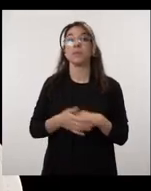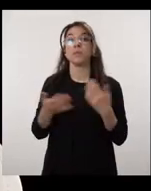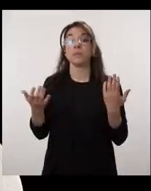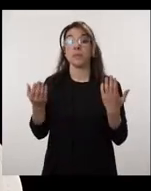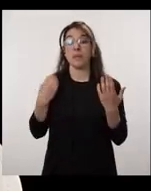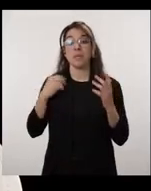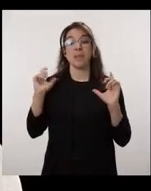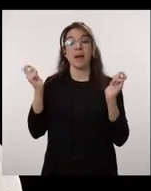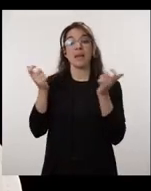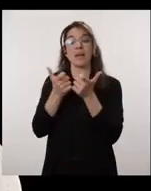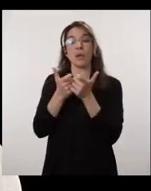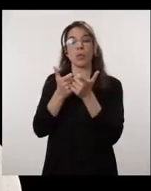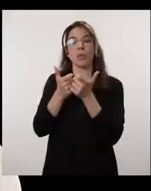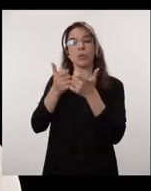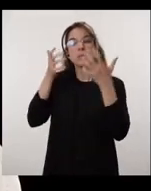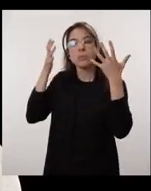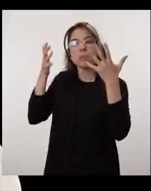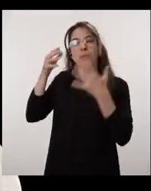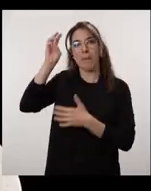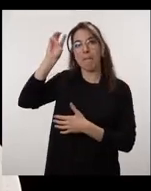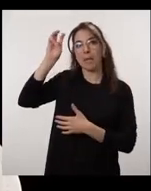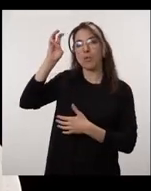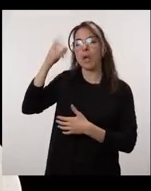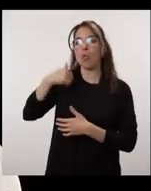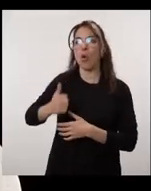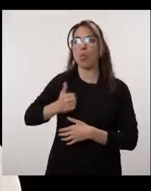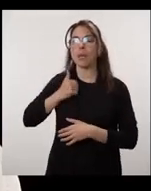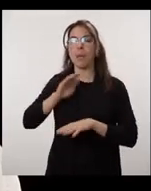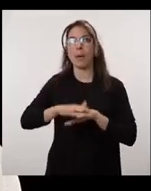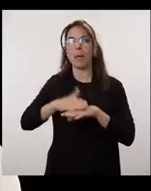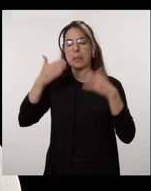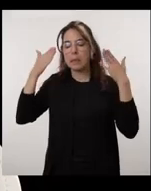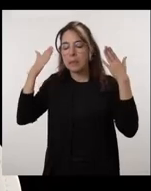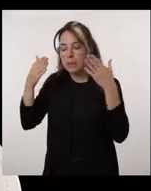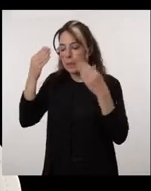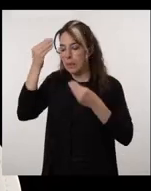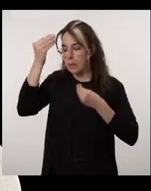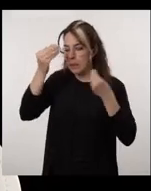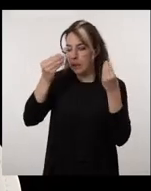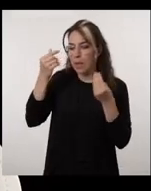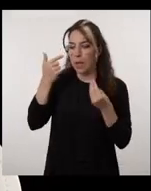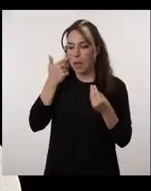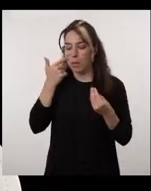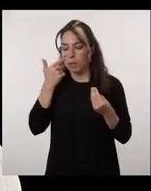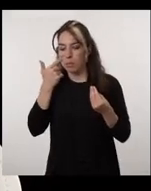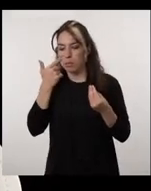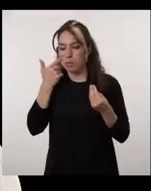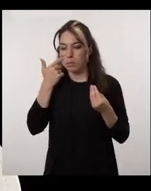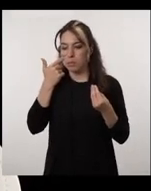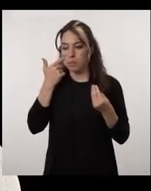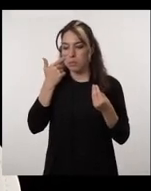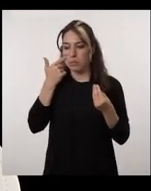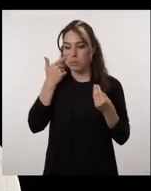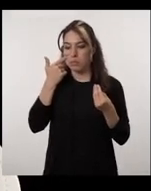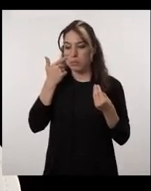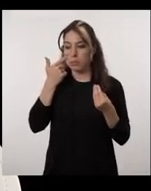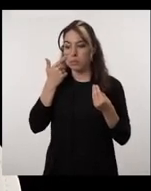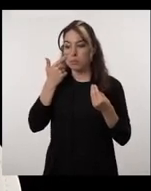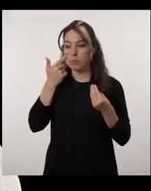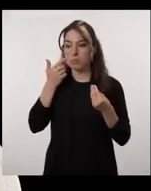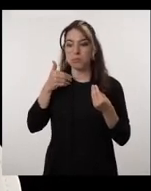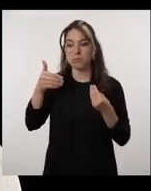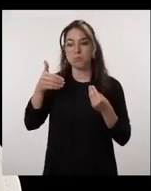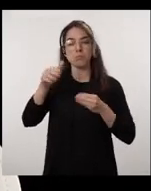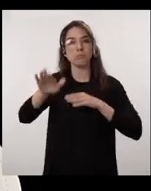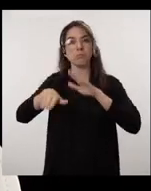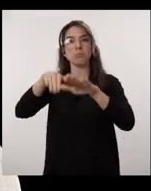son una oportunidad para ayudarse a centrar y reflexionar y marcar cuáles queremos que sean